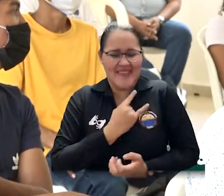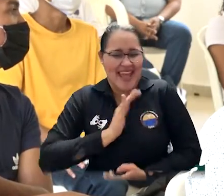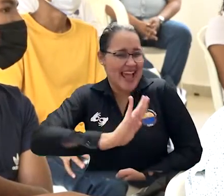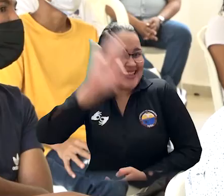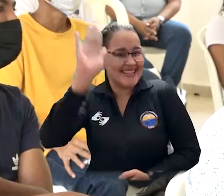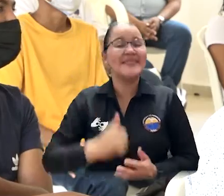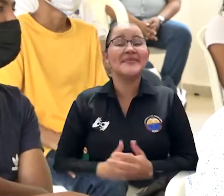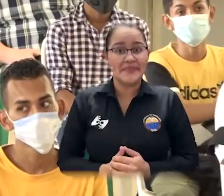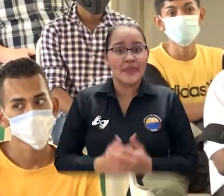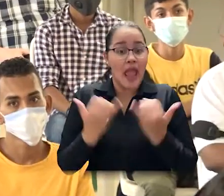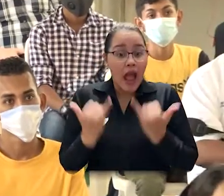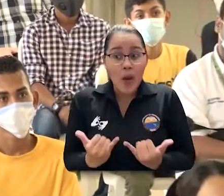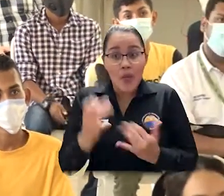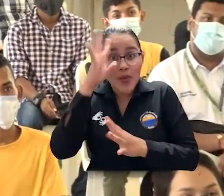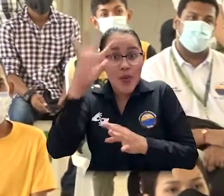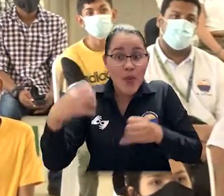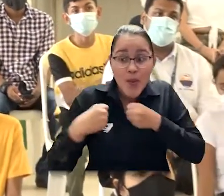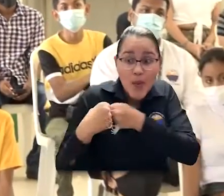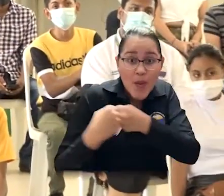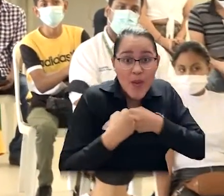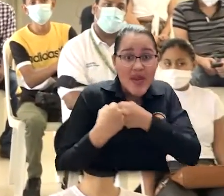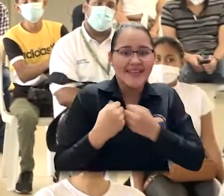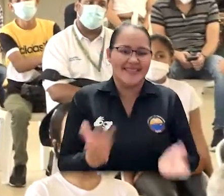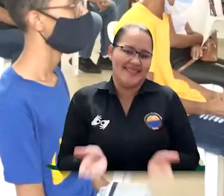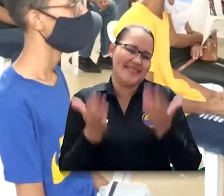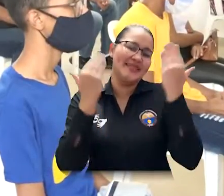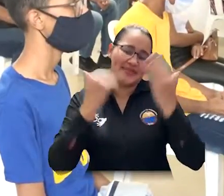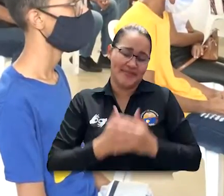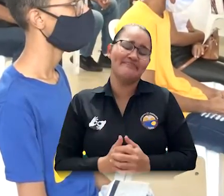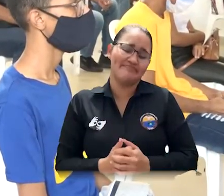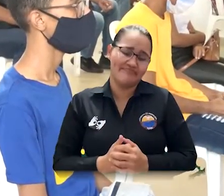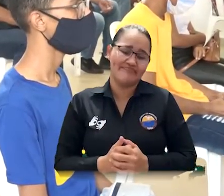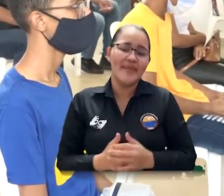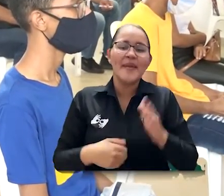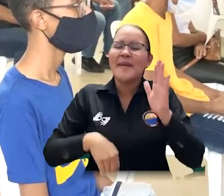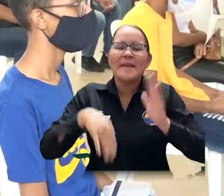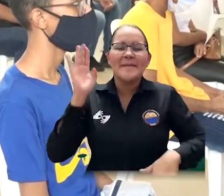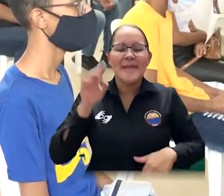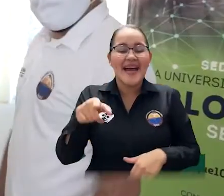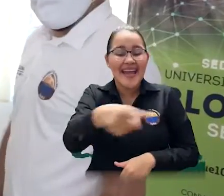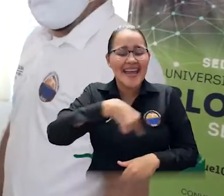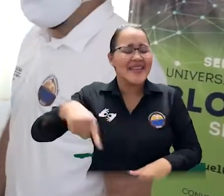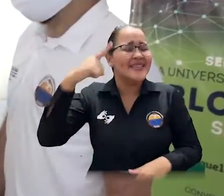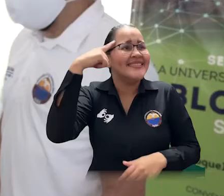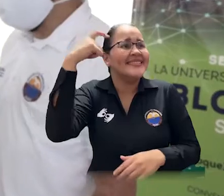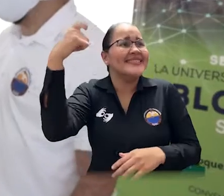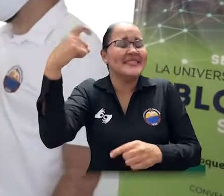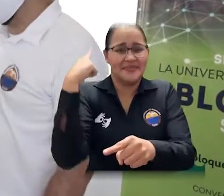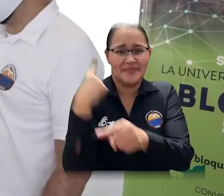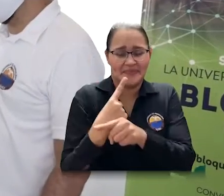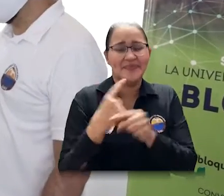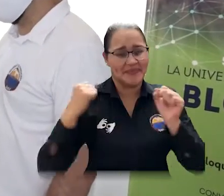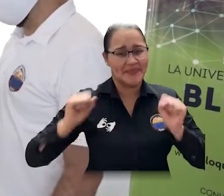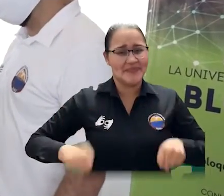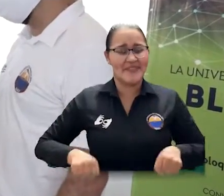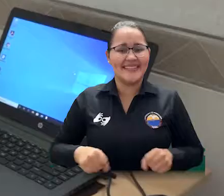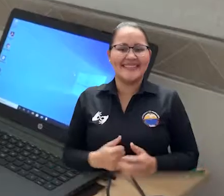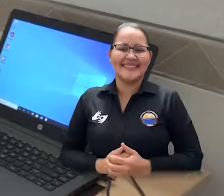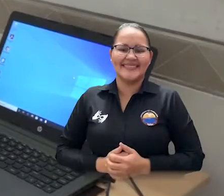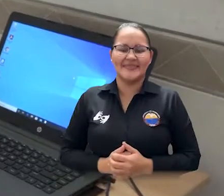a través de este convenio, de estos programas que estamos haciendo con la universidad, vamos a ver reflejado mucho estos sueños.